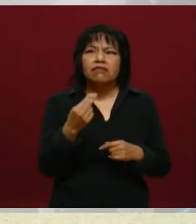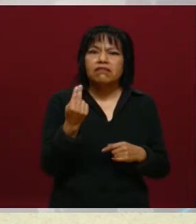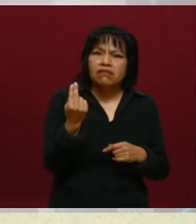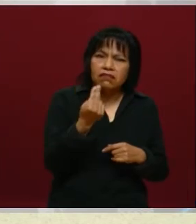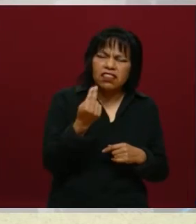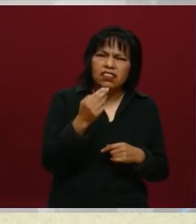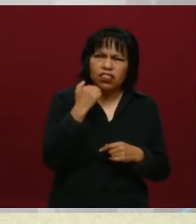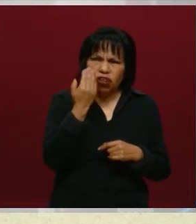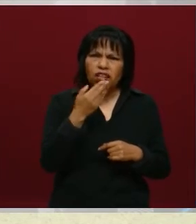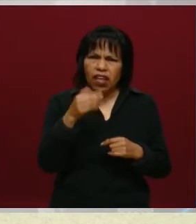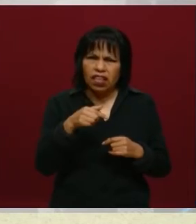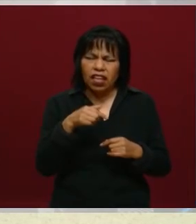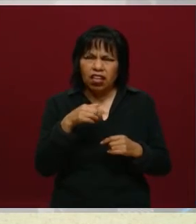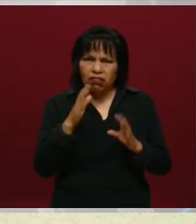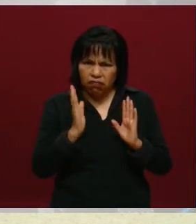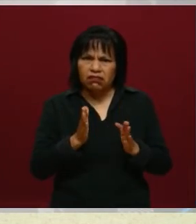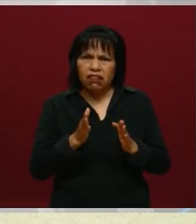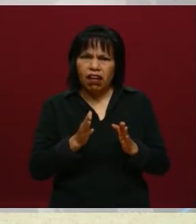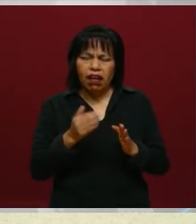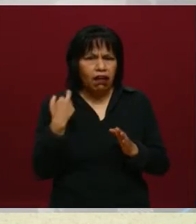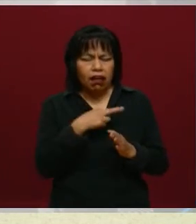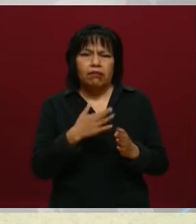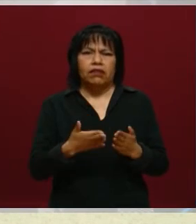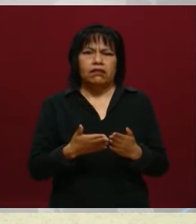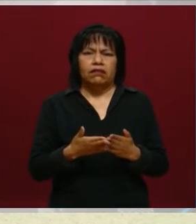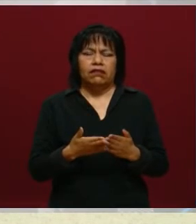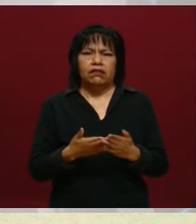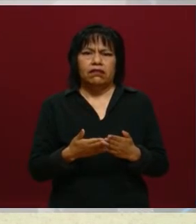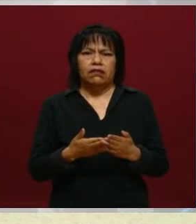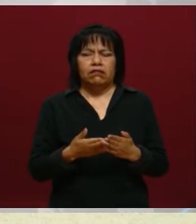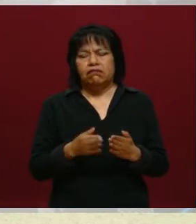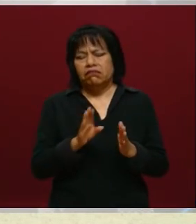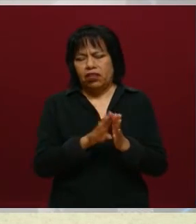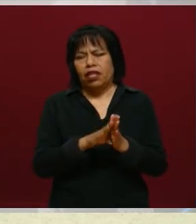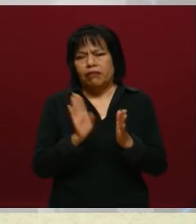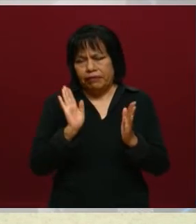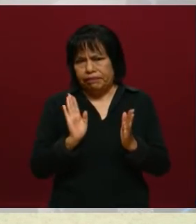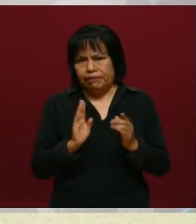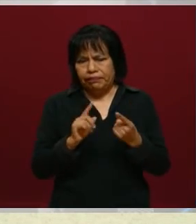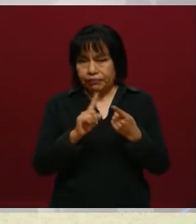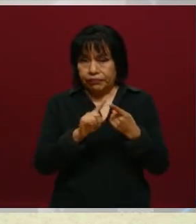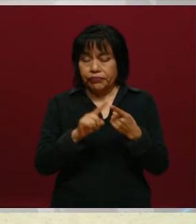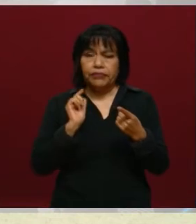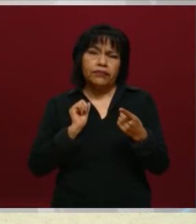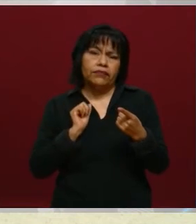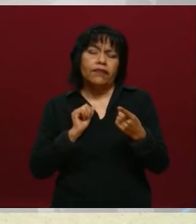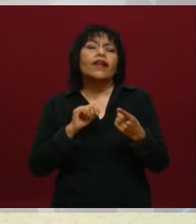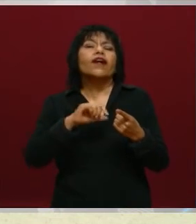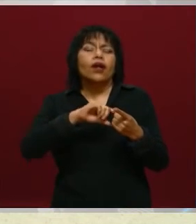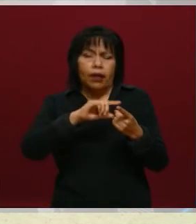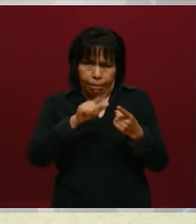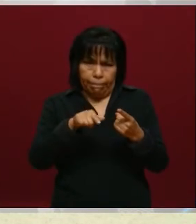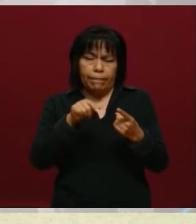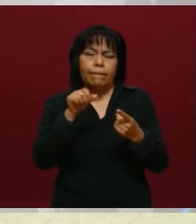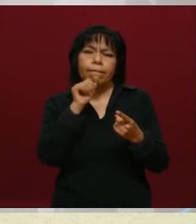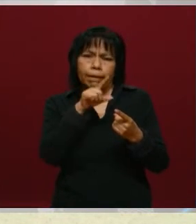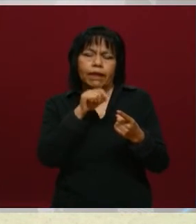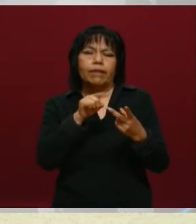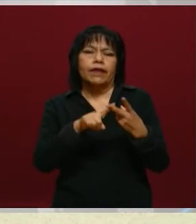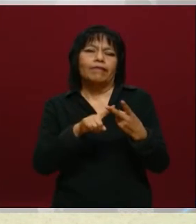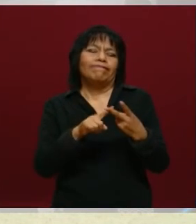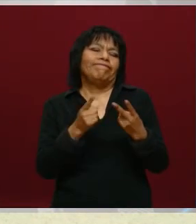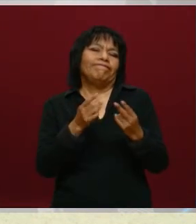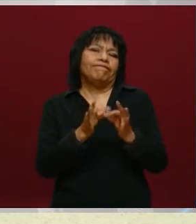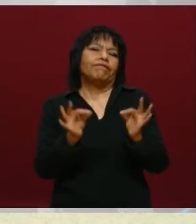ahorita lo quiero ahorita ya lo tengo ahorita un poquito para poner un ejemplo de lo que implica la inmediatez pero también el valorar